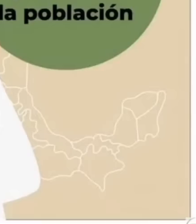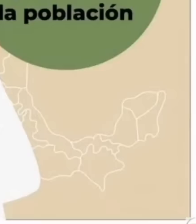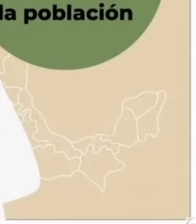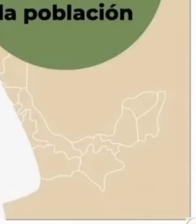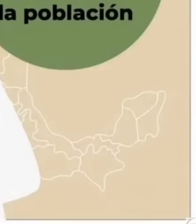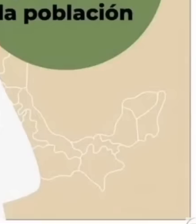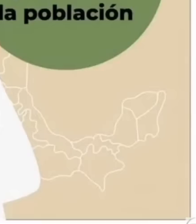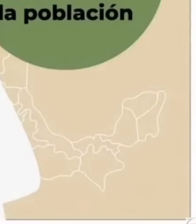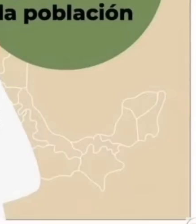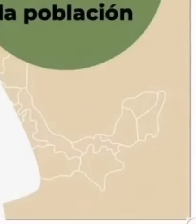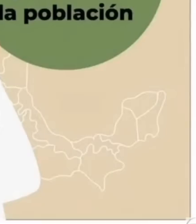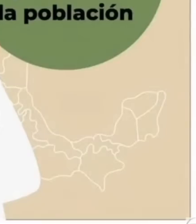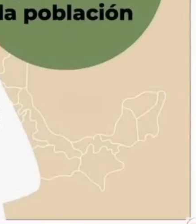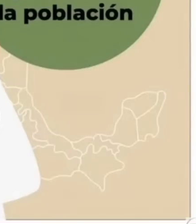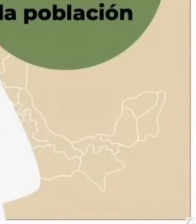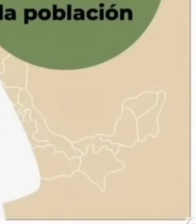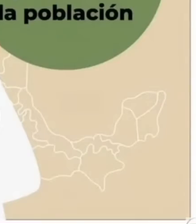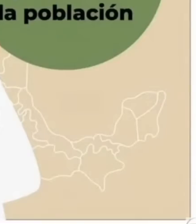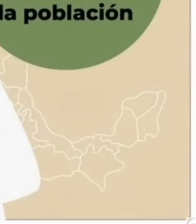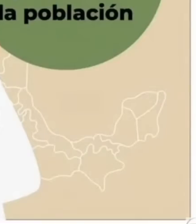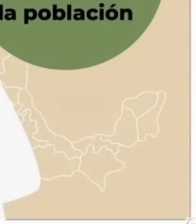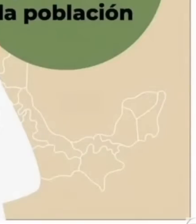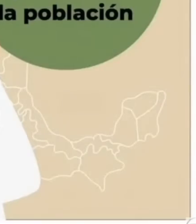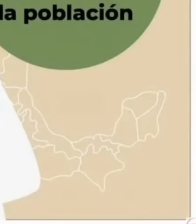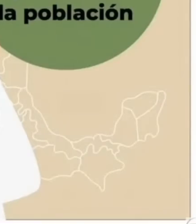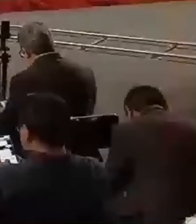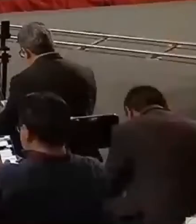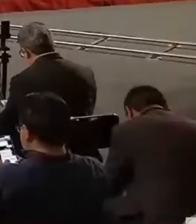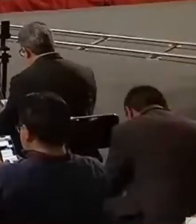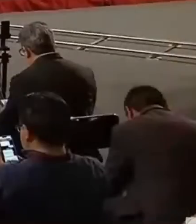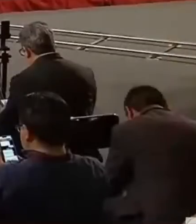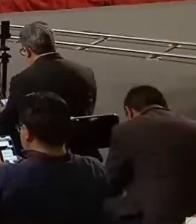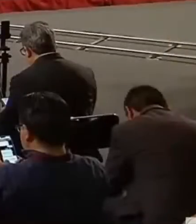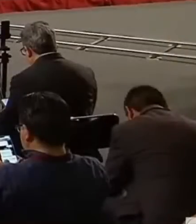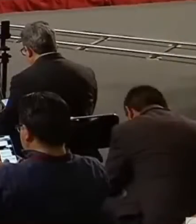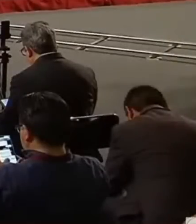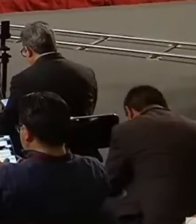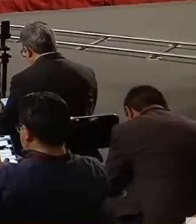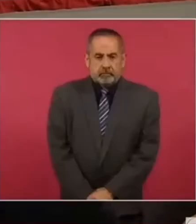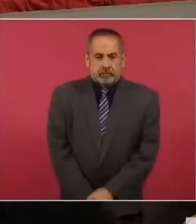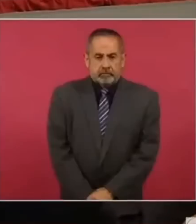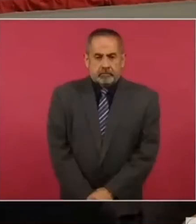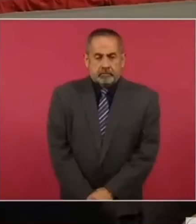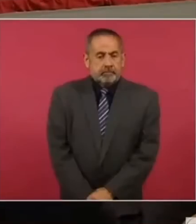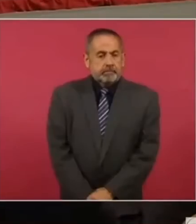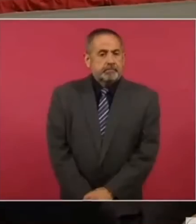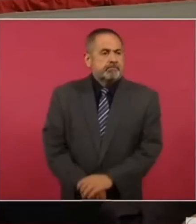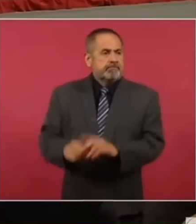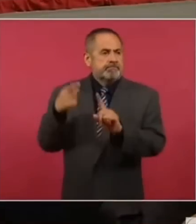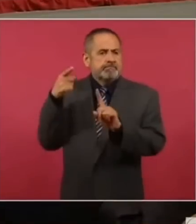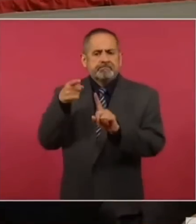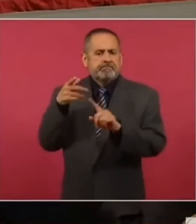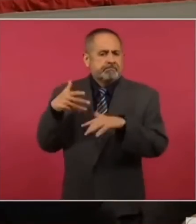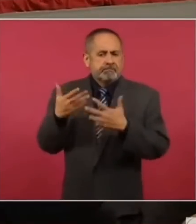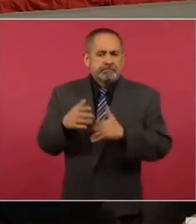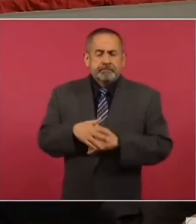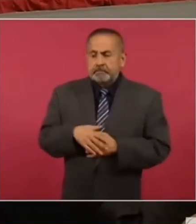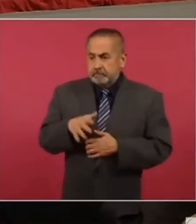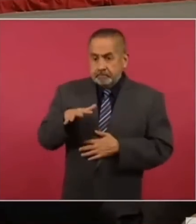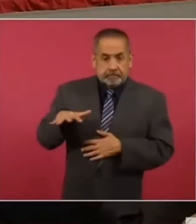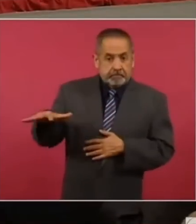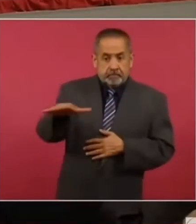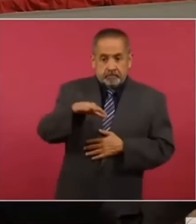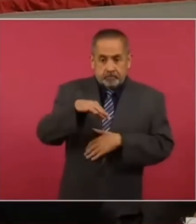del gobierno federal encabezado por el presidente Andrés Manuel López Obrador? Es que se puede garantizar la atención